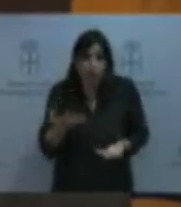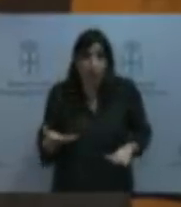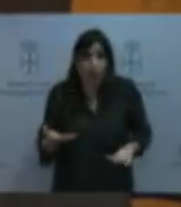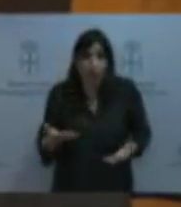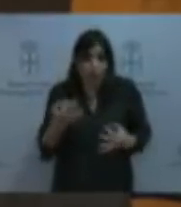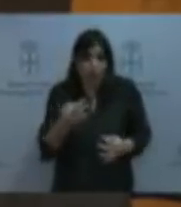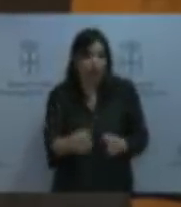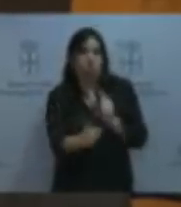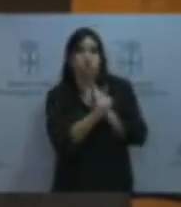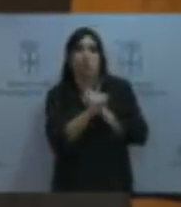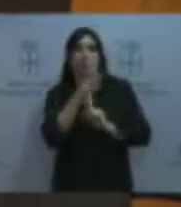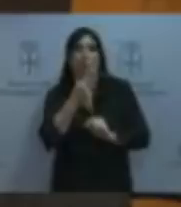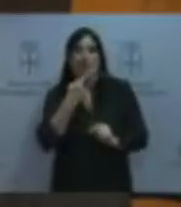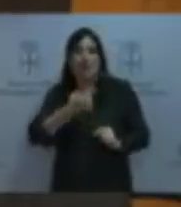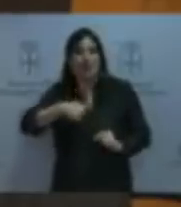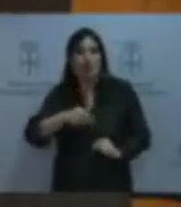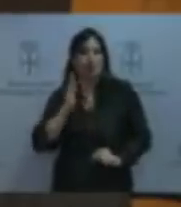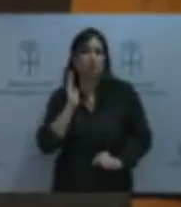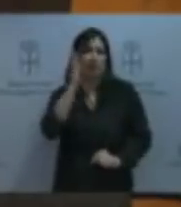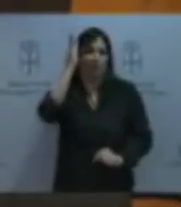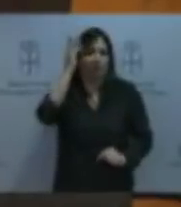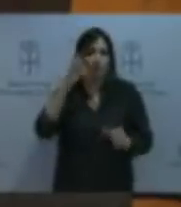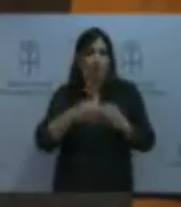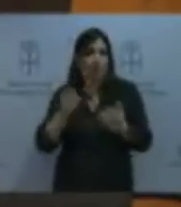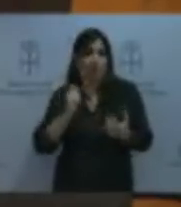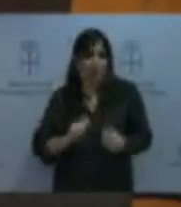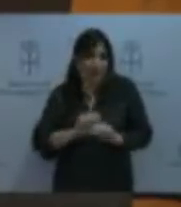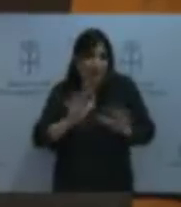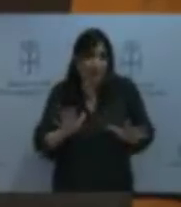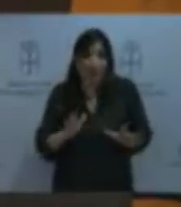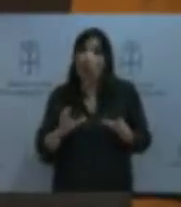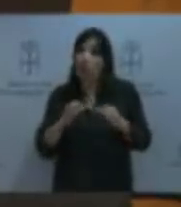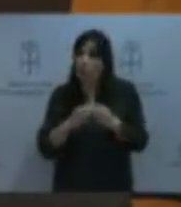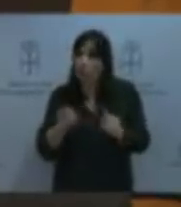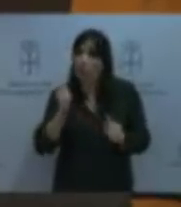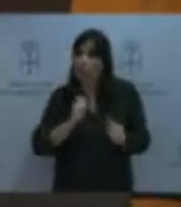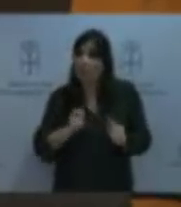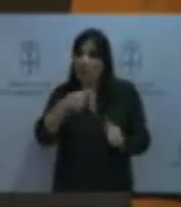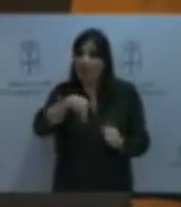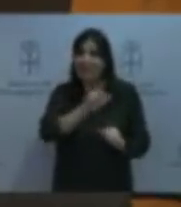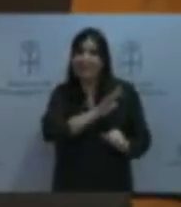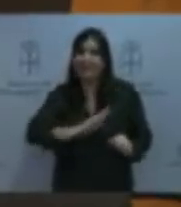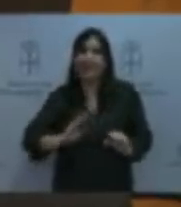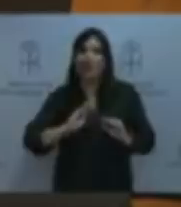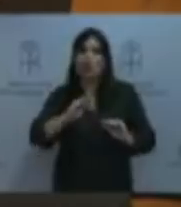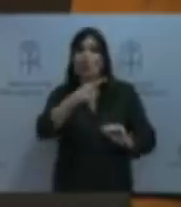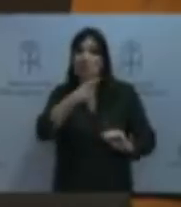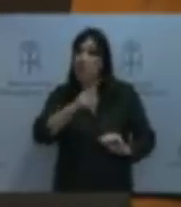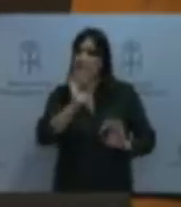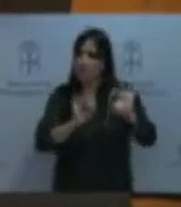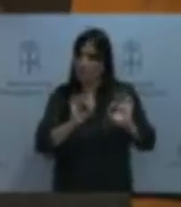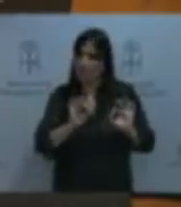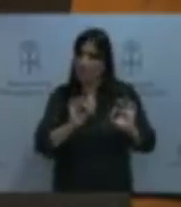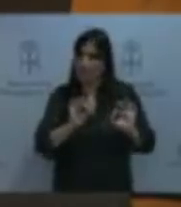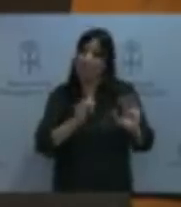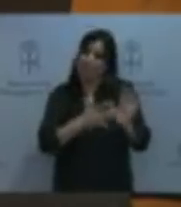un grupo de profesionales cuya interinidad es del 100%. Es decir, nadie hubiera